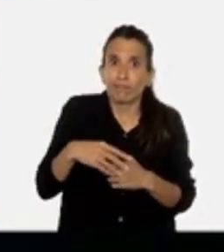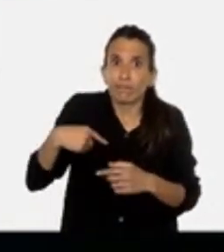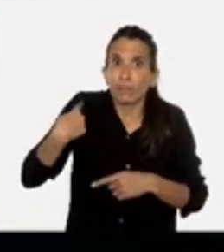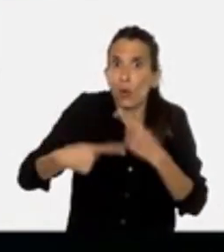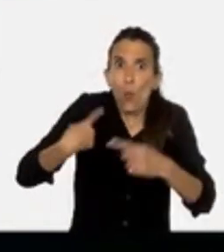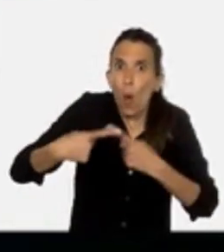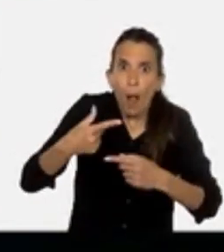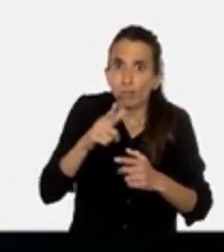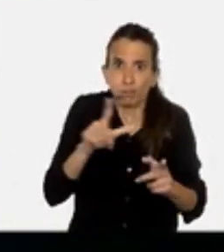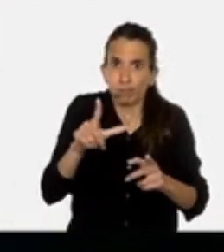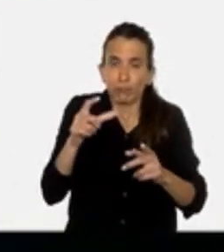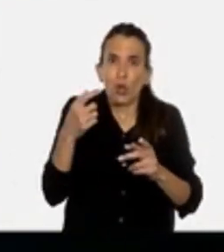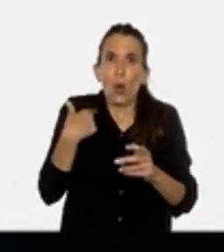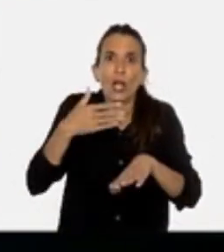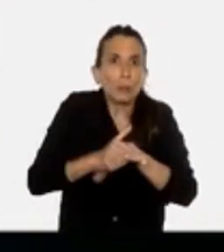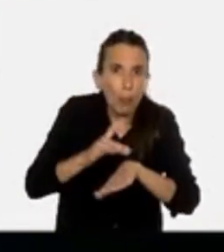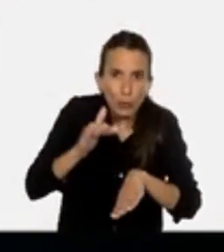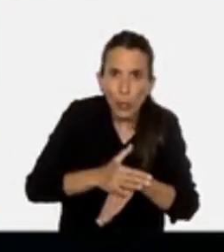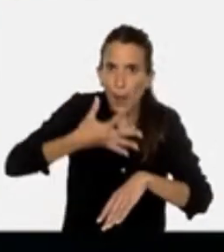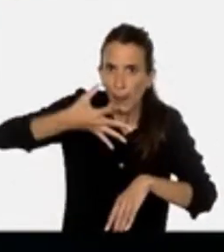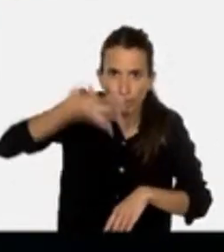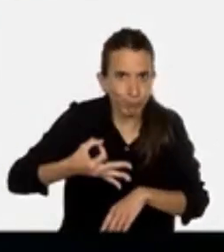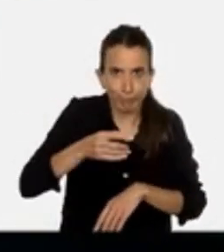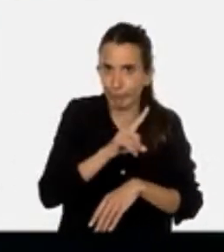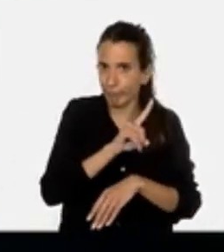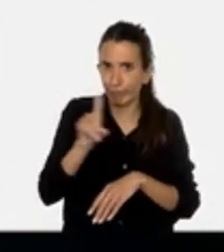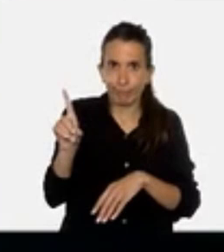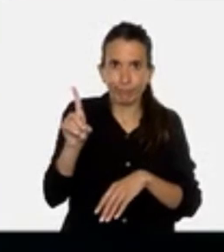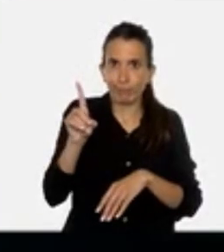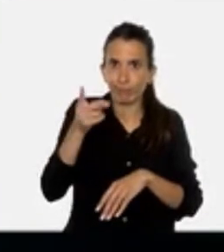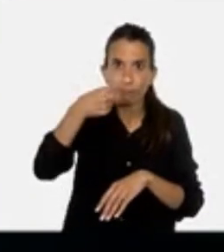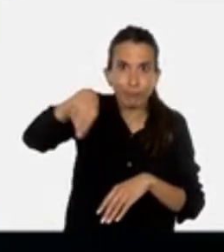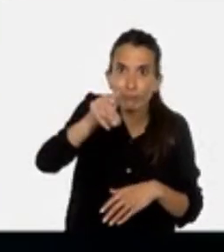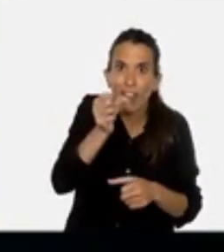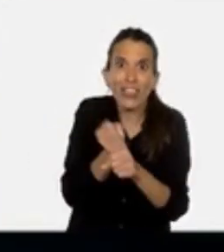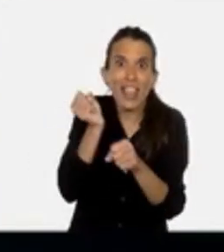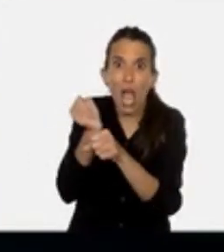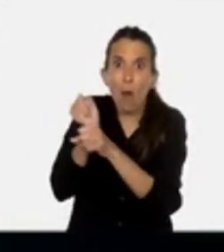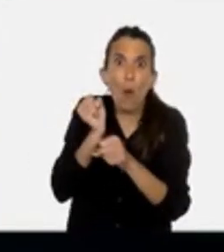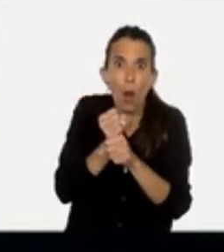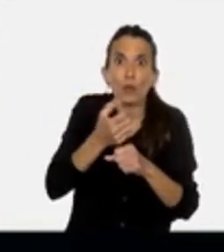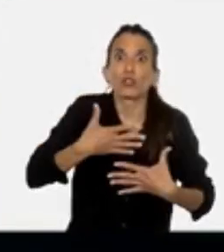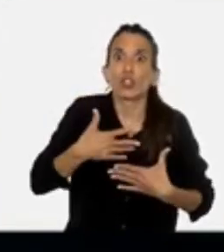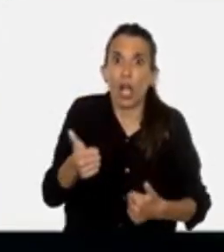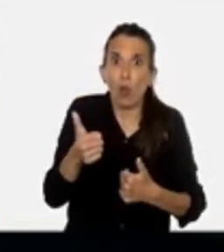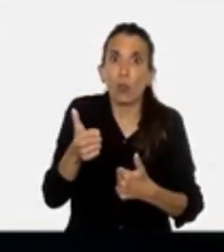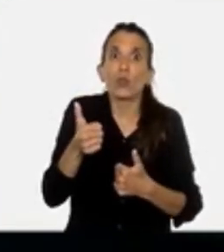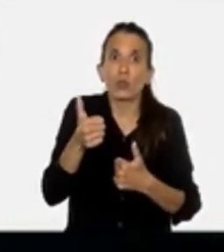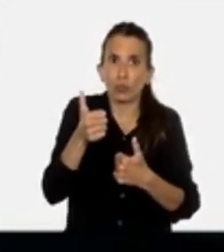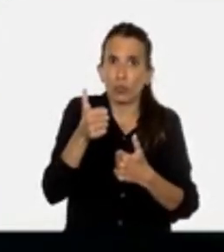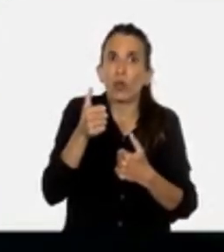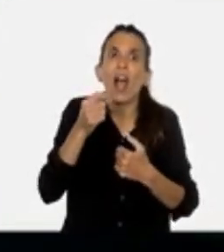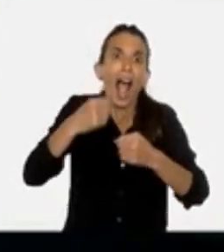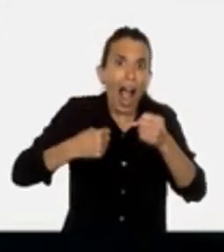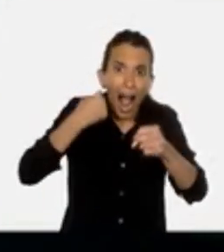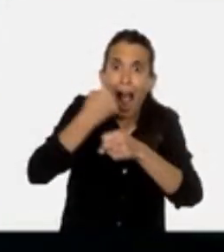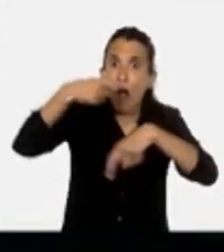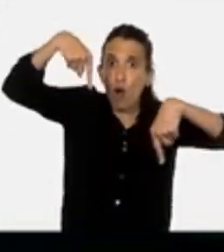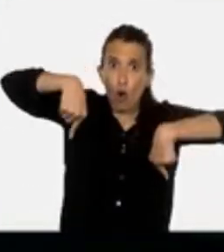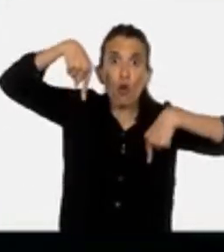directamente responsable como en el caso de los trabajadores y las trabajadoras de salud que están ahora en este momento